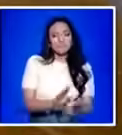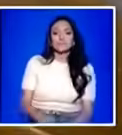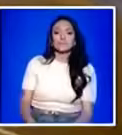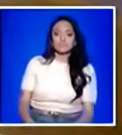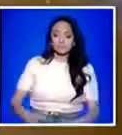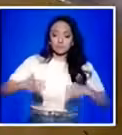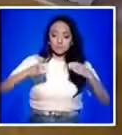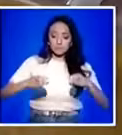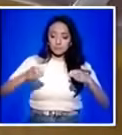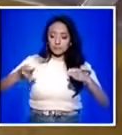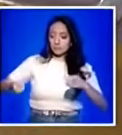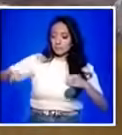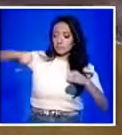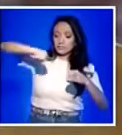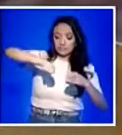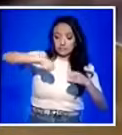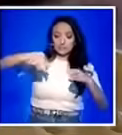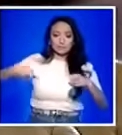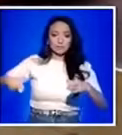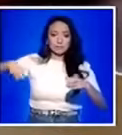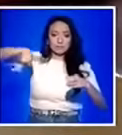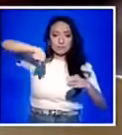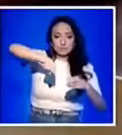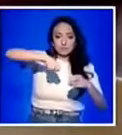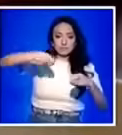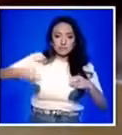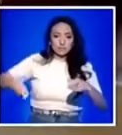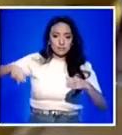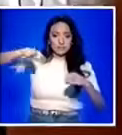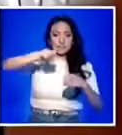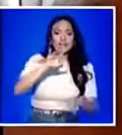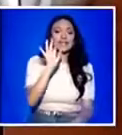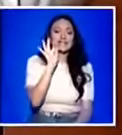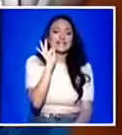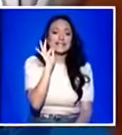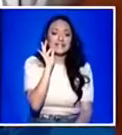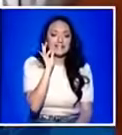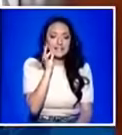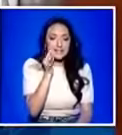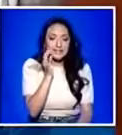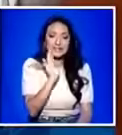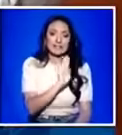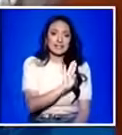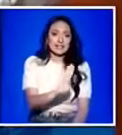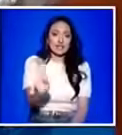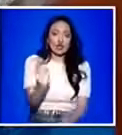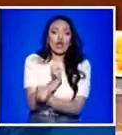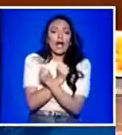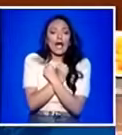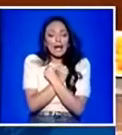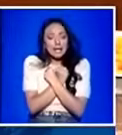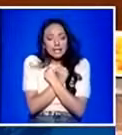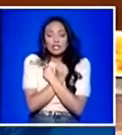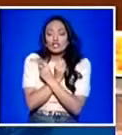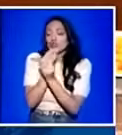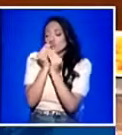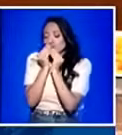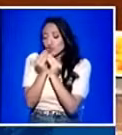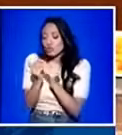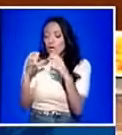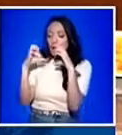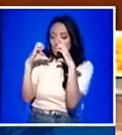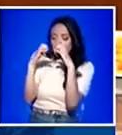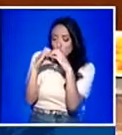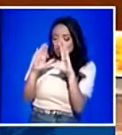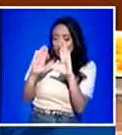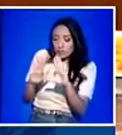nos vamos a servir este exquisito plato lleno de mucho cariño y mucho amor. Perfecto. Se